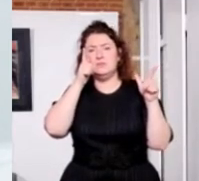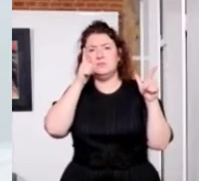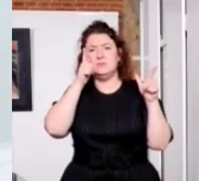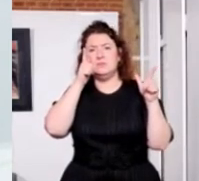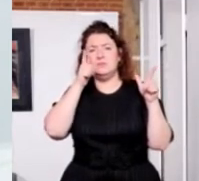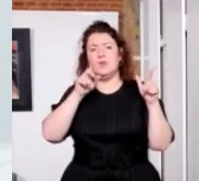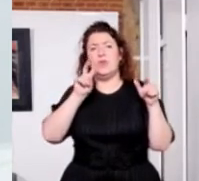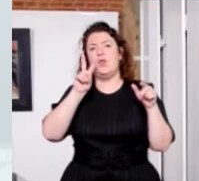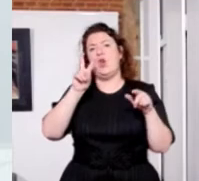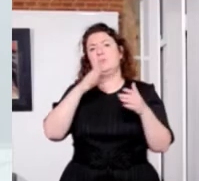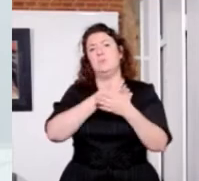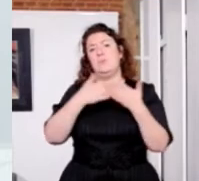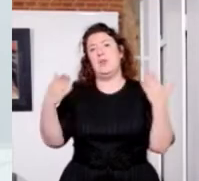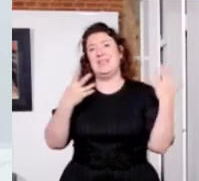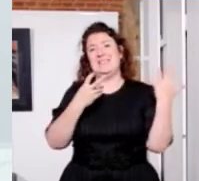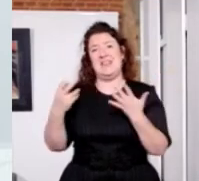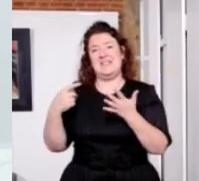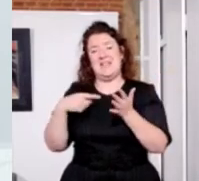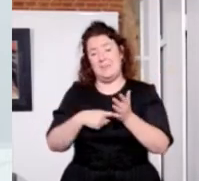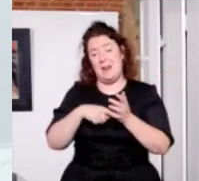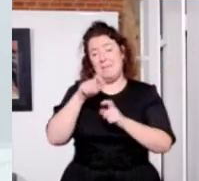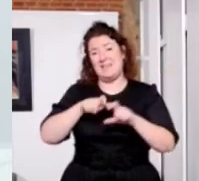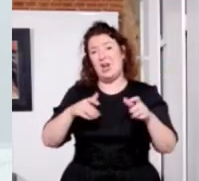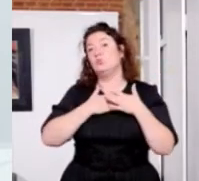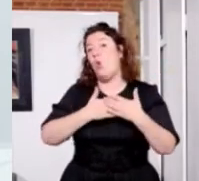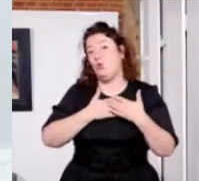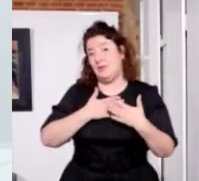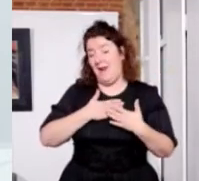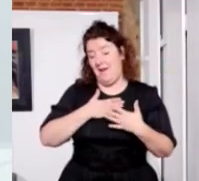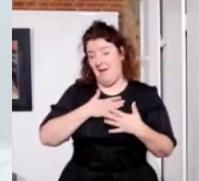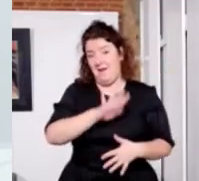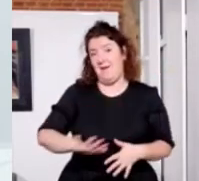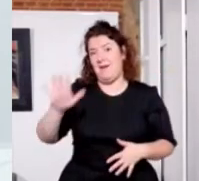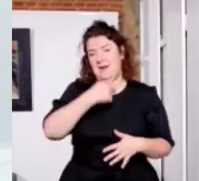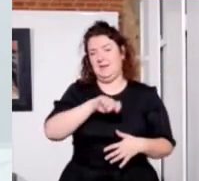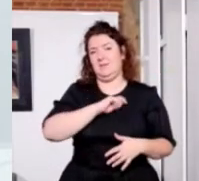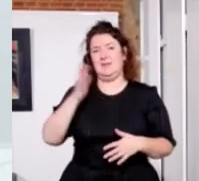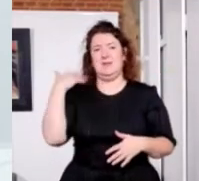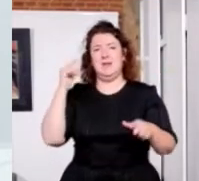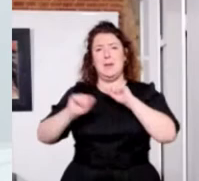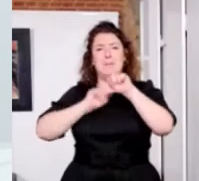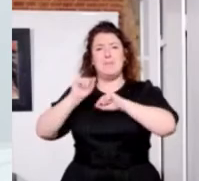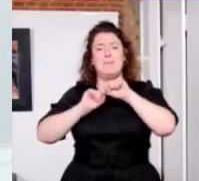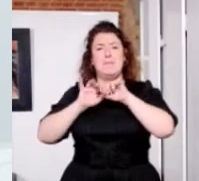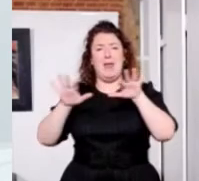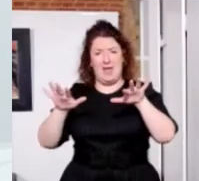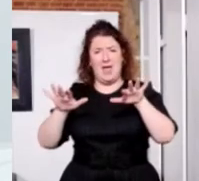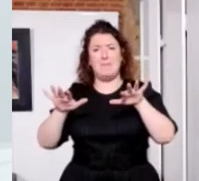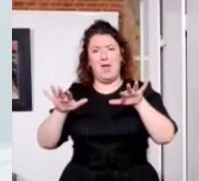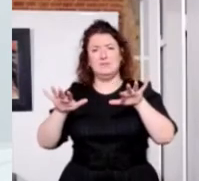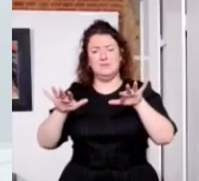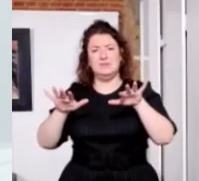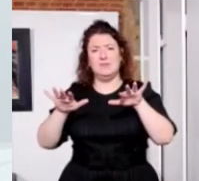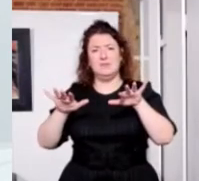Dos millones setecientas mil personas voluntarias, que durante la pandemia ha habido